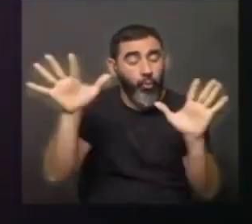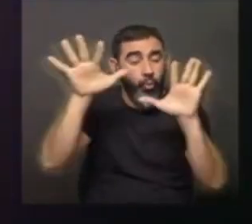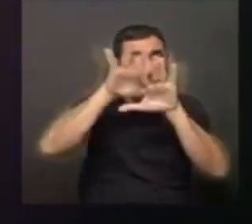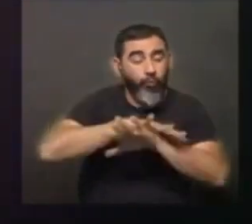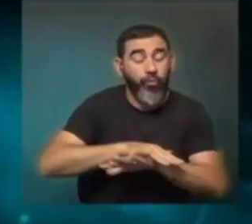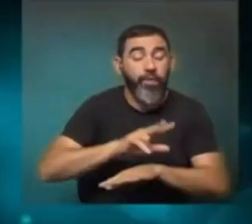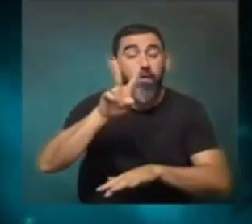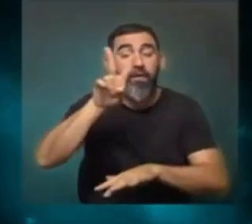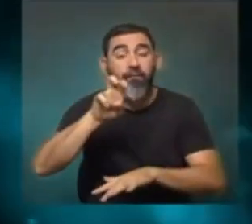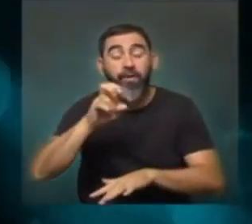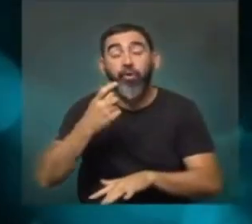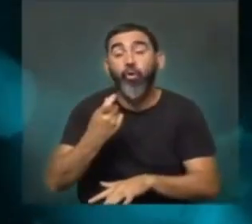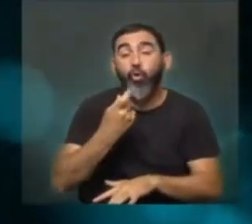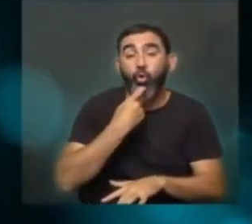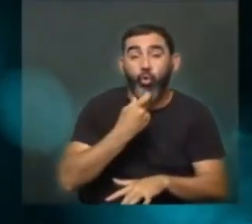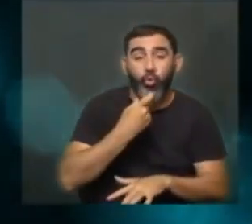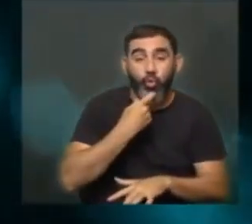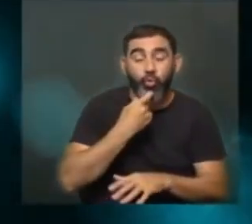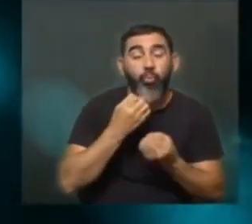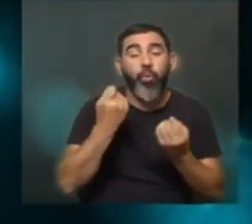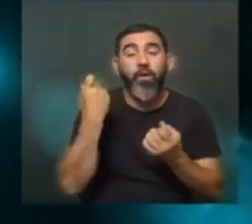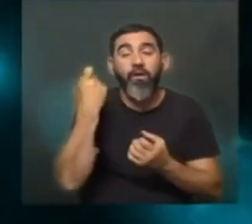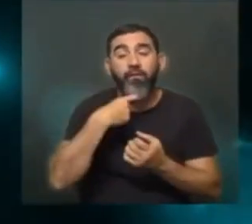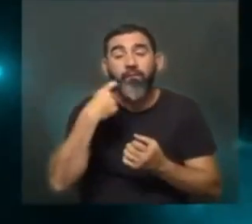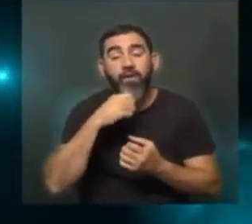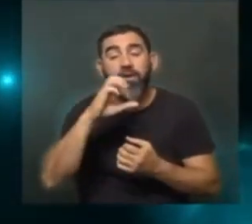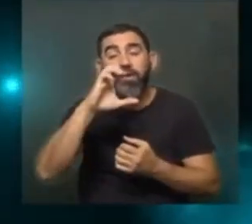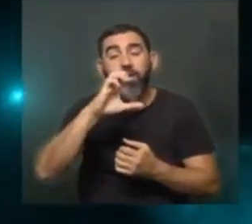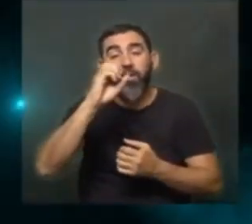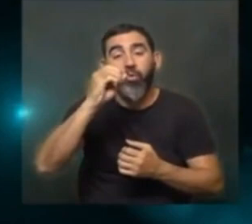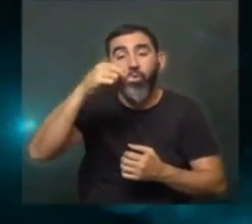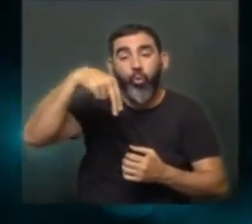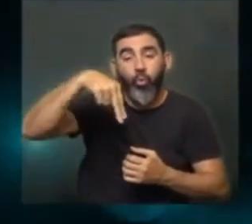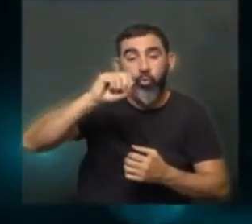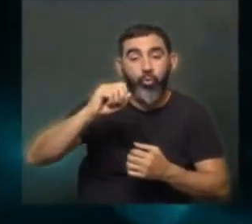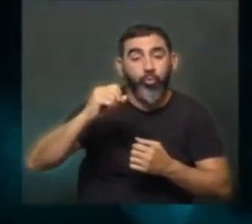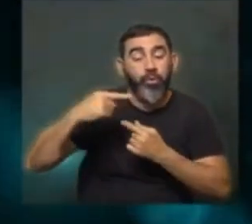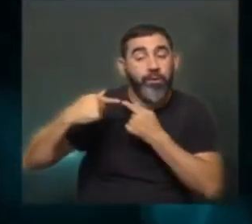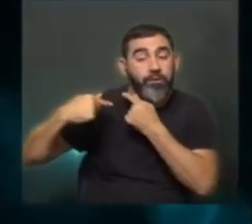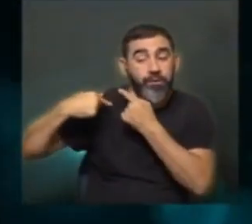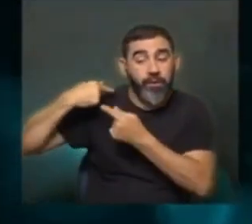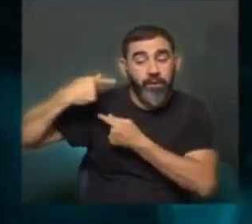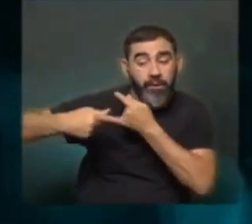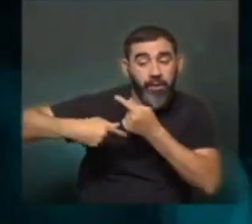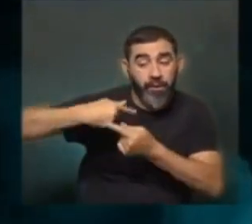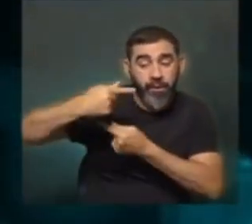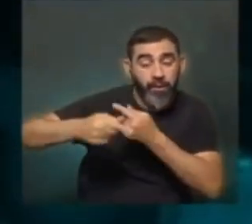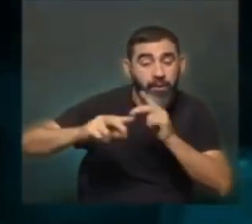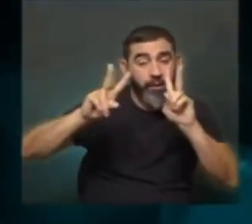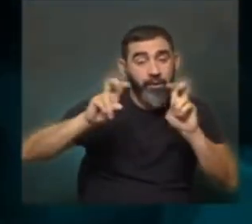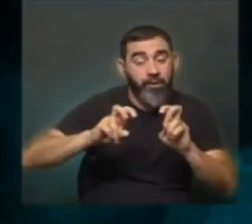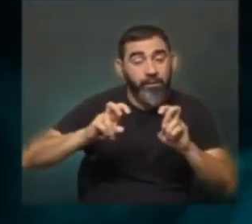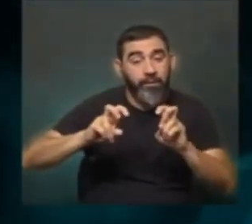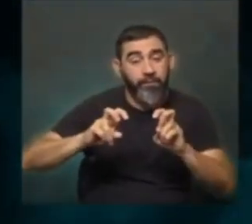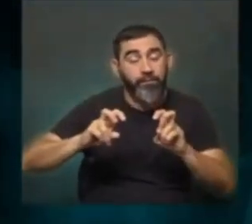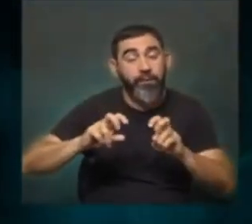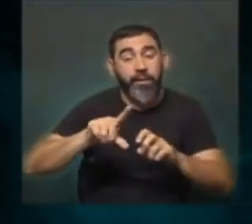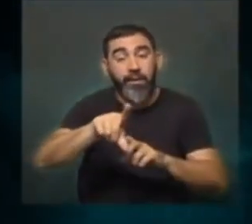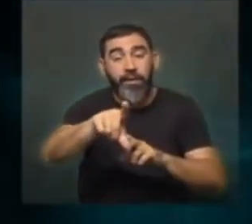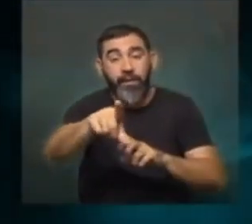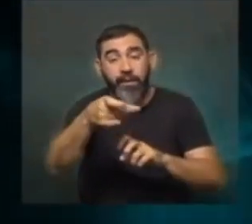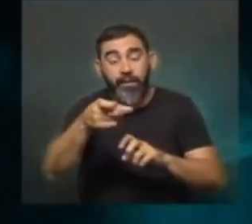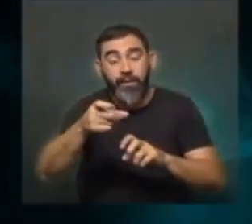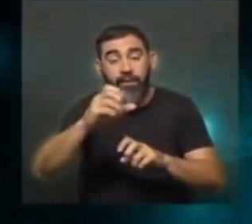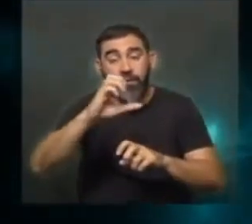confunde el verde con el rojo, por la falta de los conos. Se hereda de manera ligada al cromosoma X